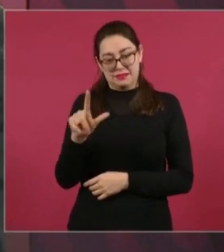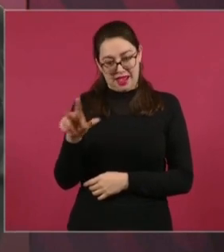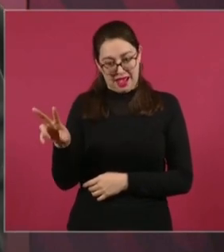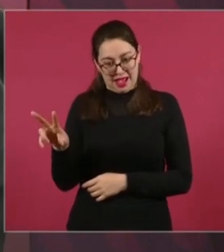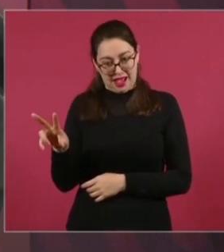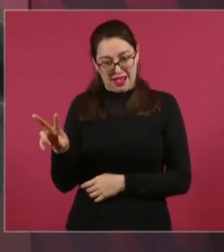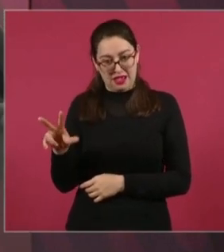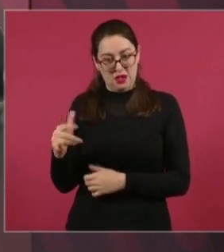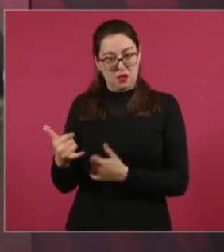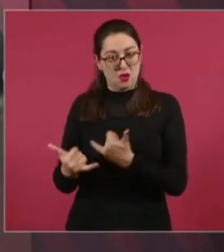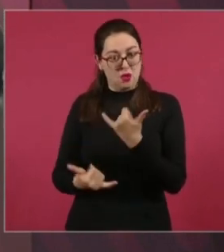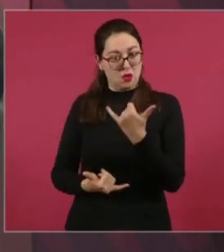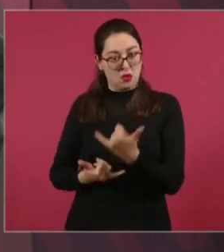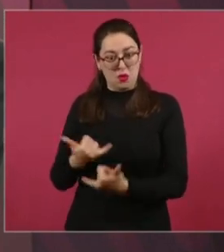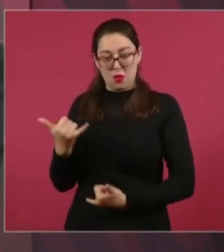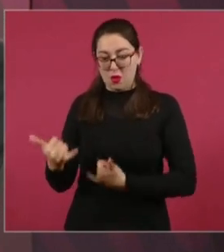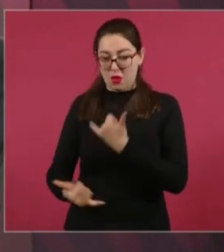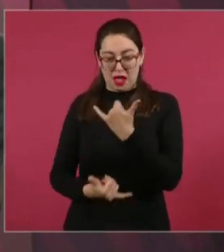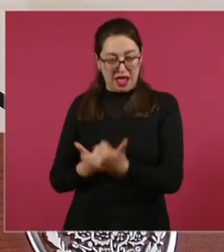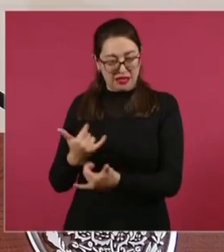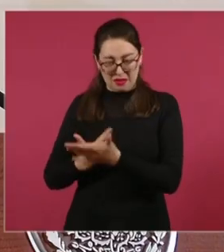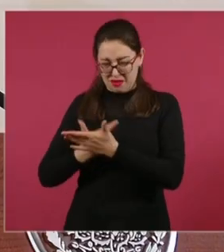con todos los datos.